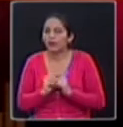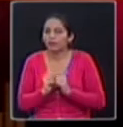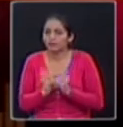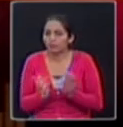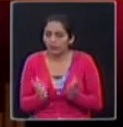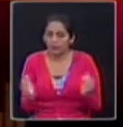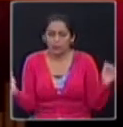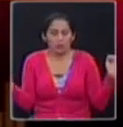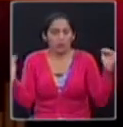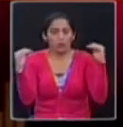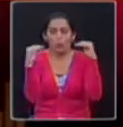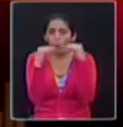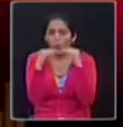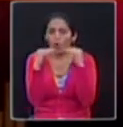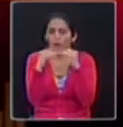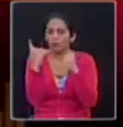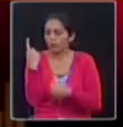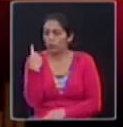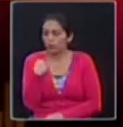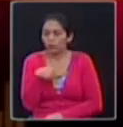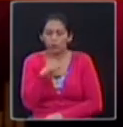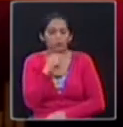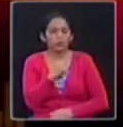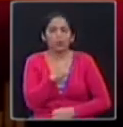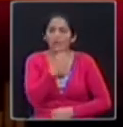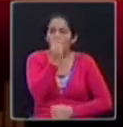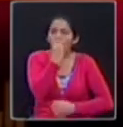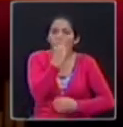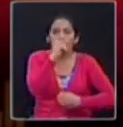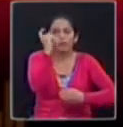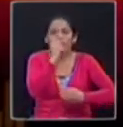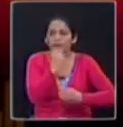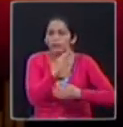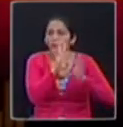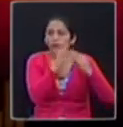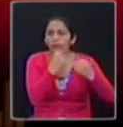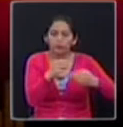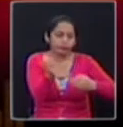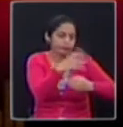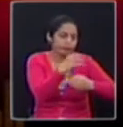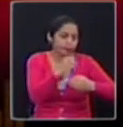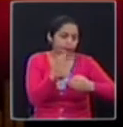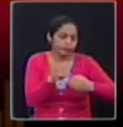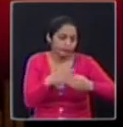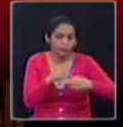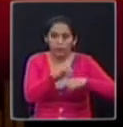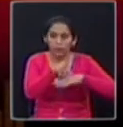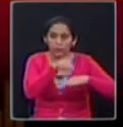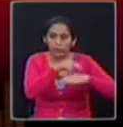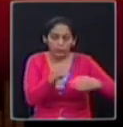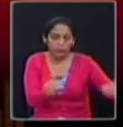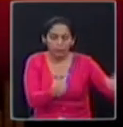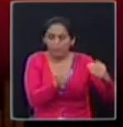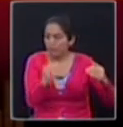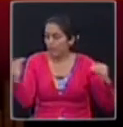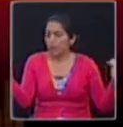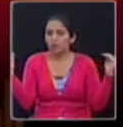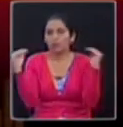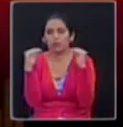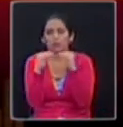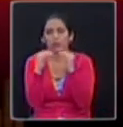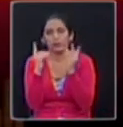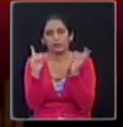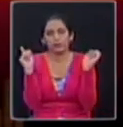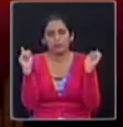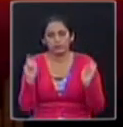familiar conforme establece la Constitución. Son sectores de producción diferentes, sí, nosotros predispuestos a contribuir, a dialogar, pero siempre